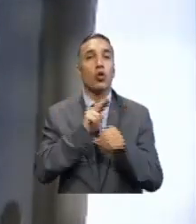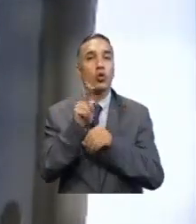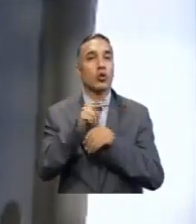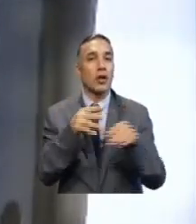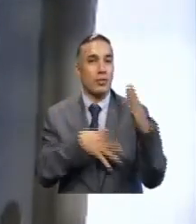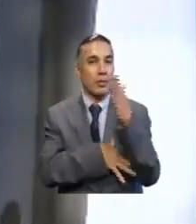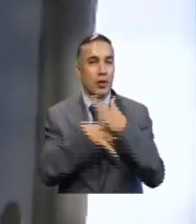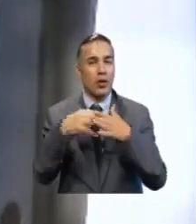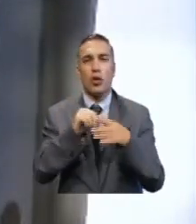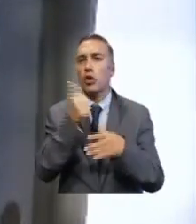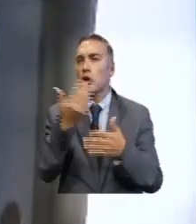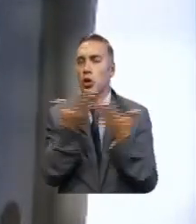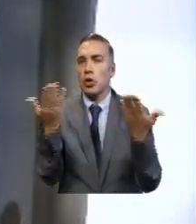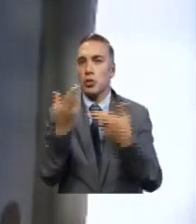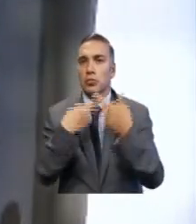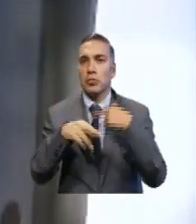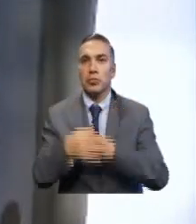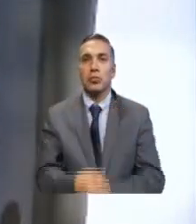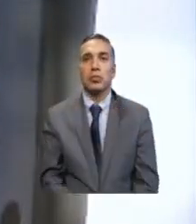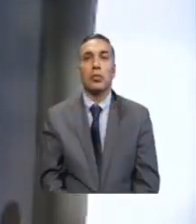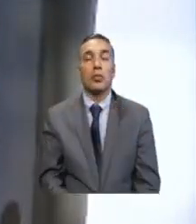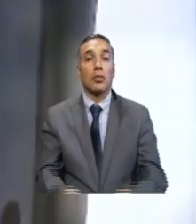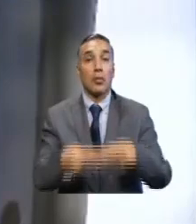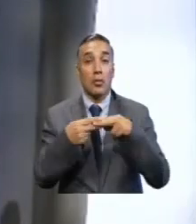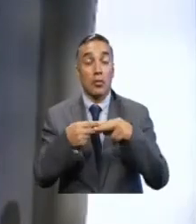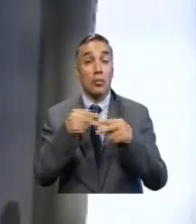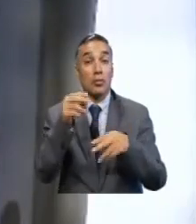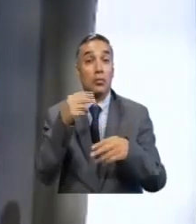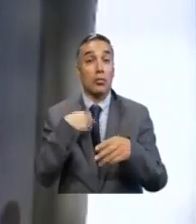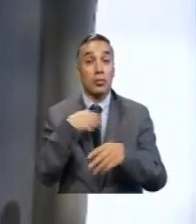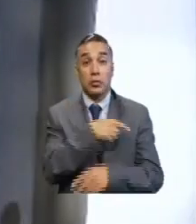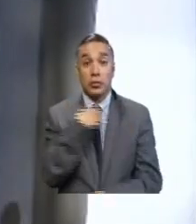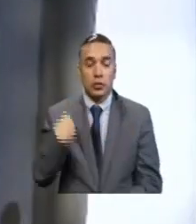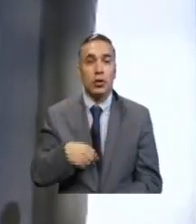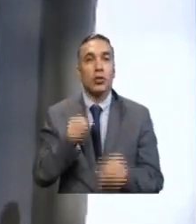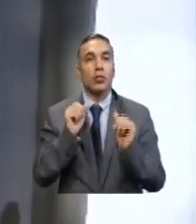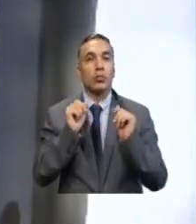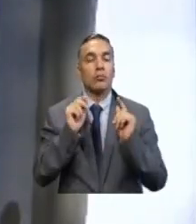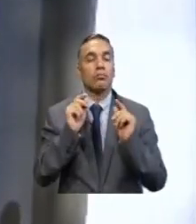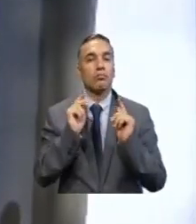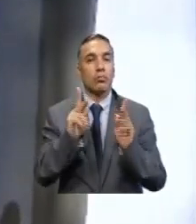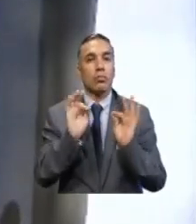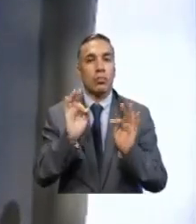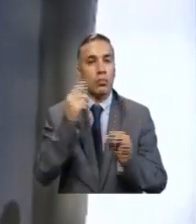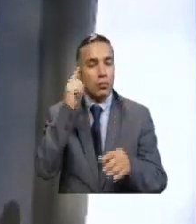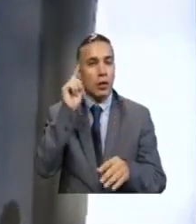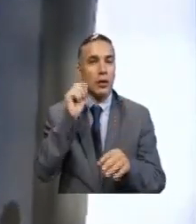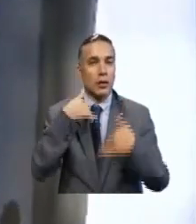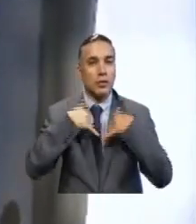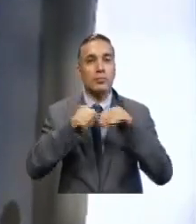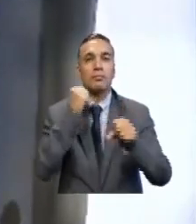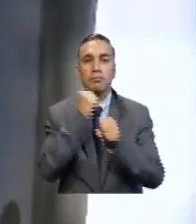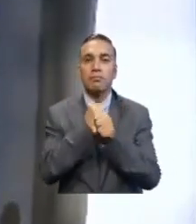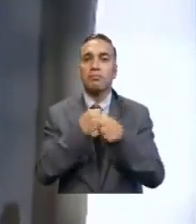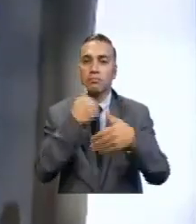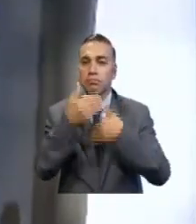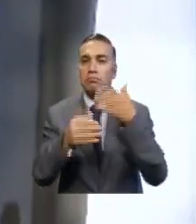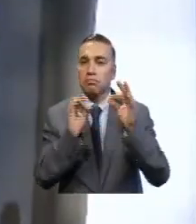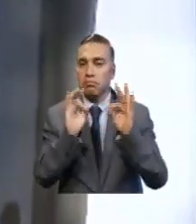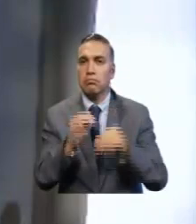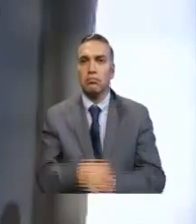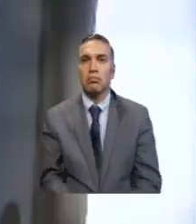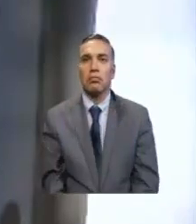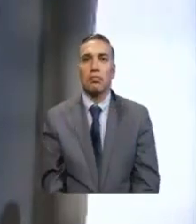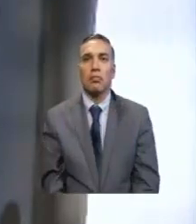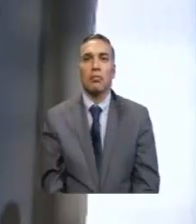La visita del presidente Lazo a China es una gran oportunidad para profundizar esas relaciones, para seguir avanzando en ese sentido y